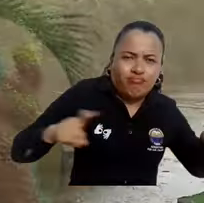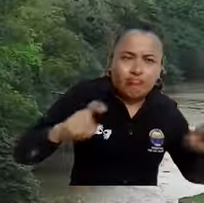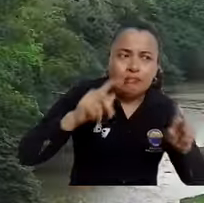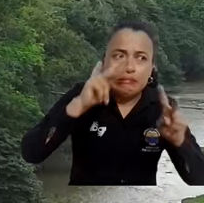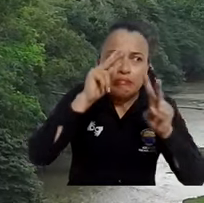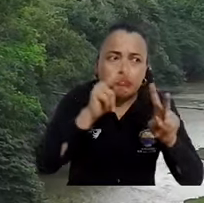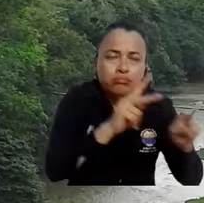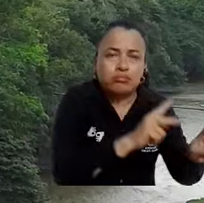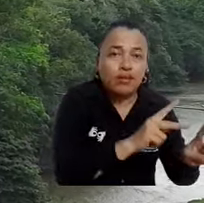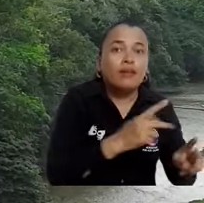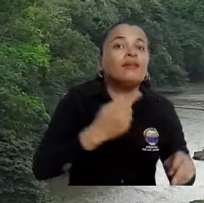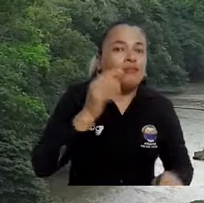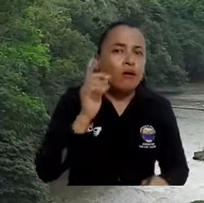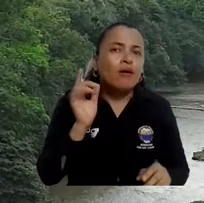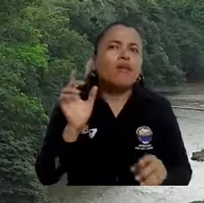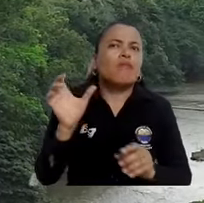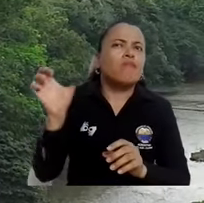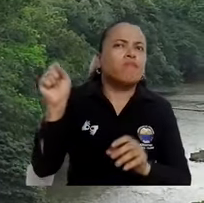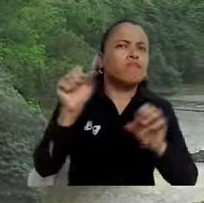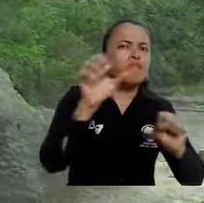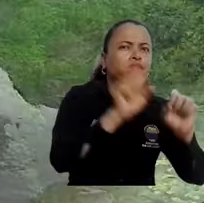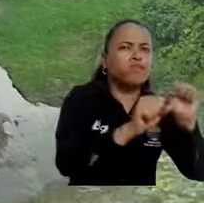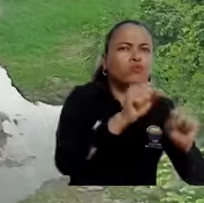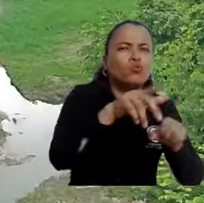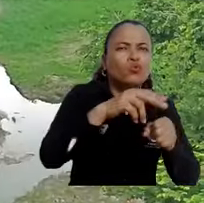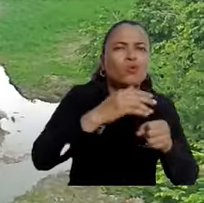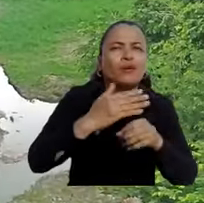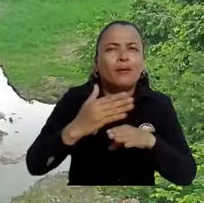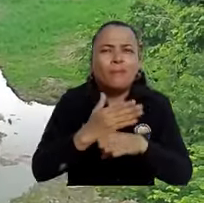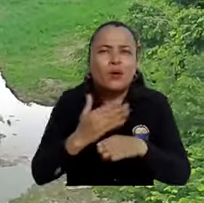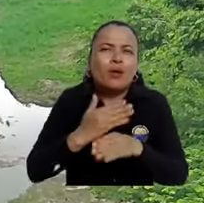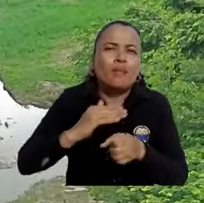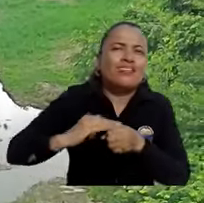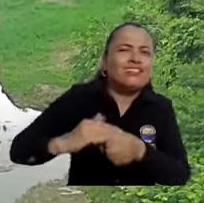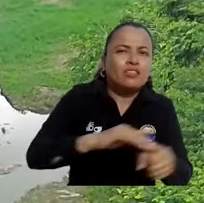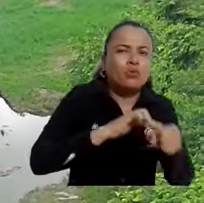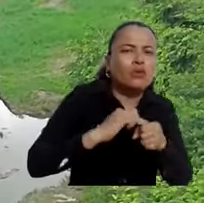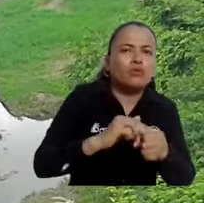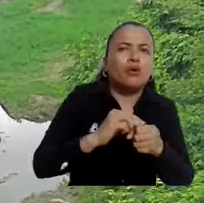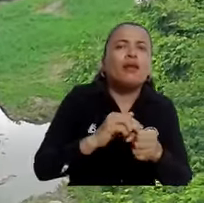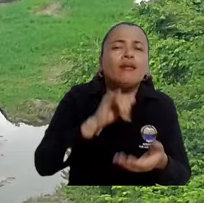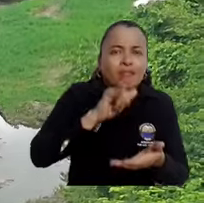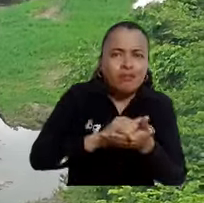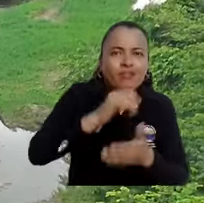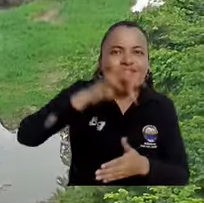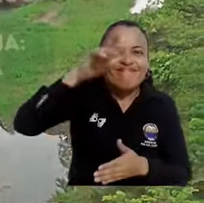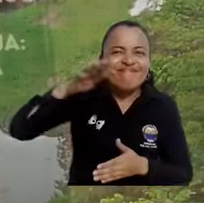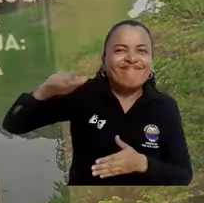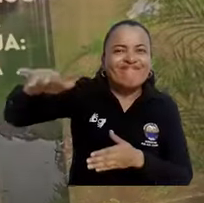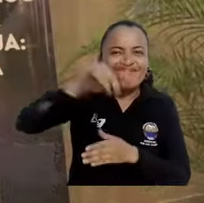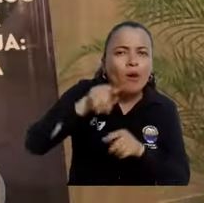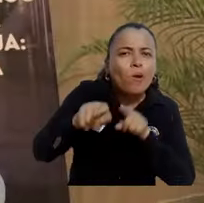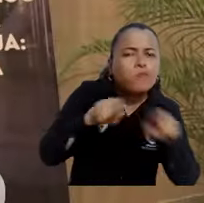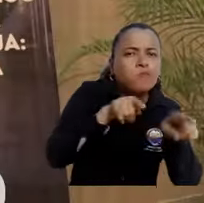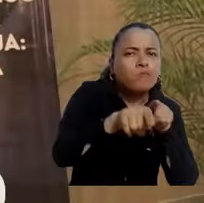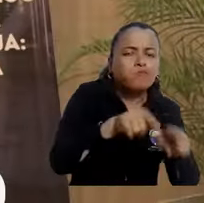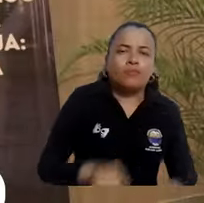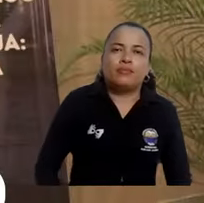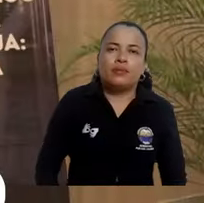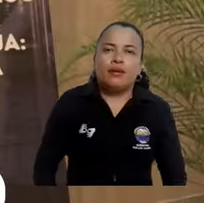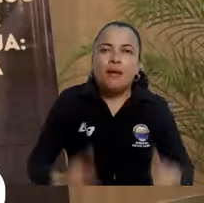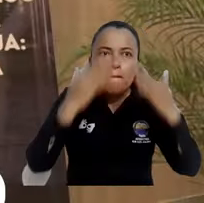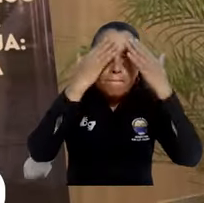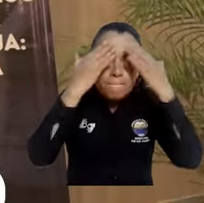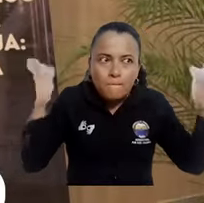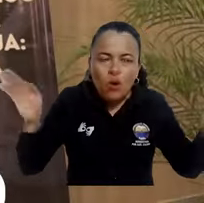cuáles son las problemáticas que se vienen presentando en los municipios que tienen relación con la Sierra Nevada de Santa Marta. Ampliar aún más estos conocimientos sobre la